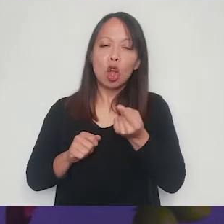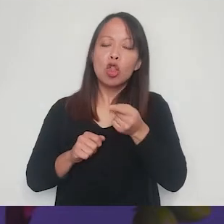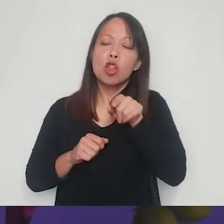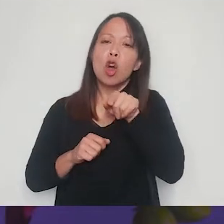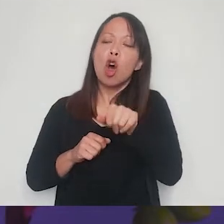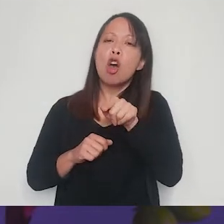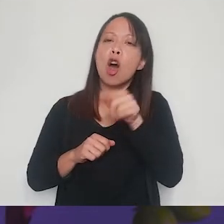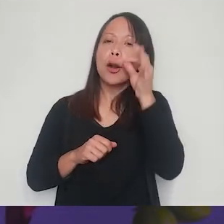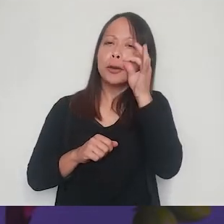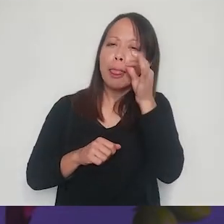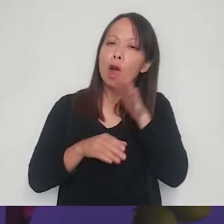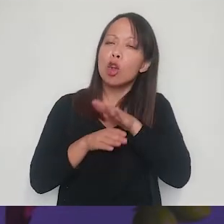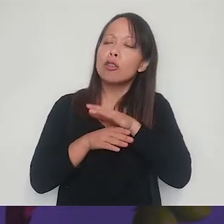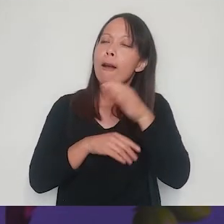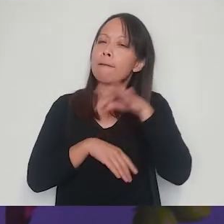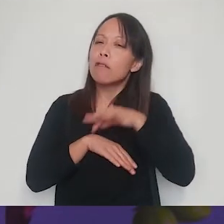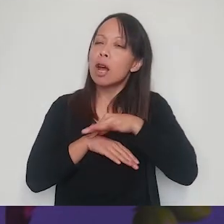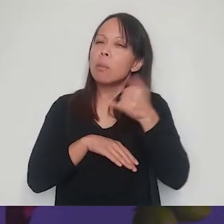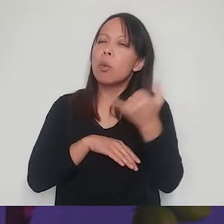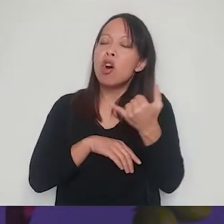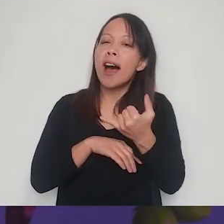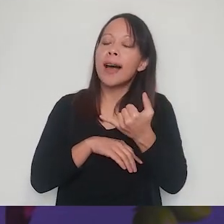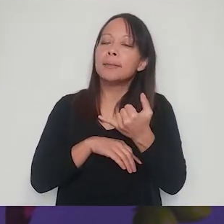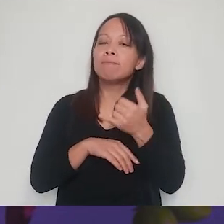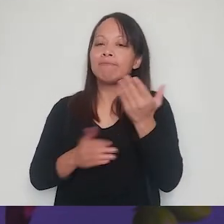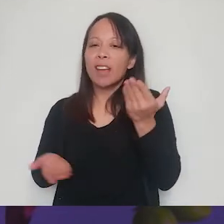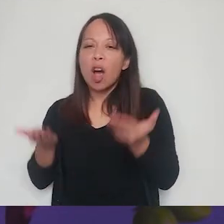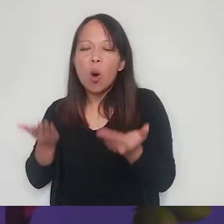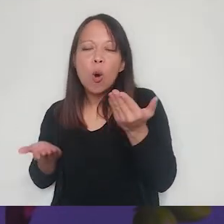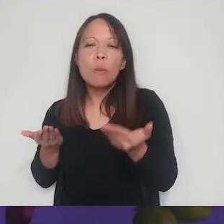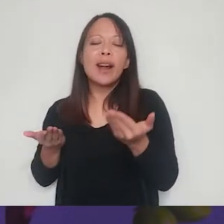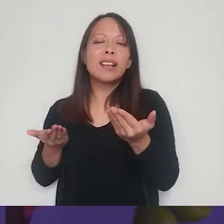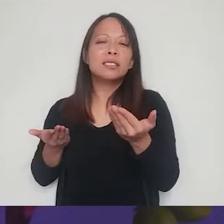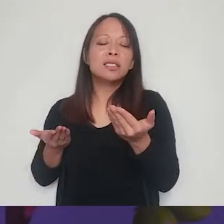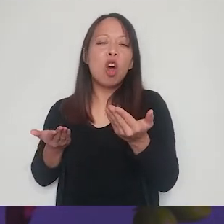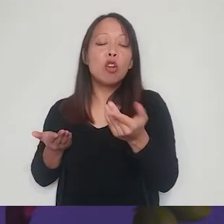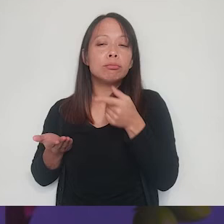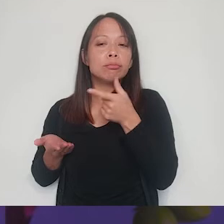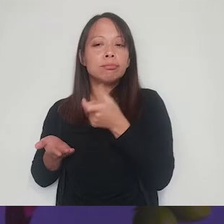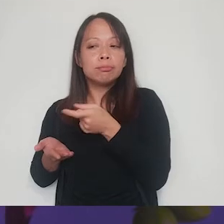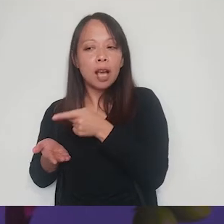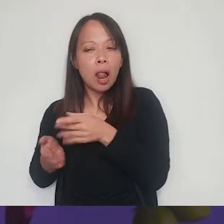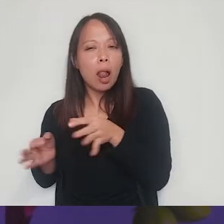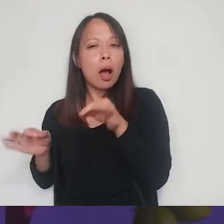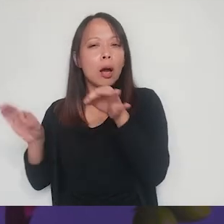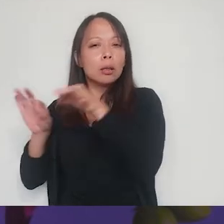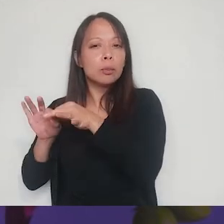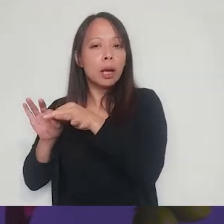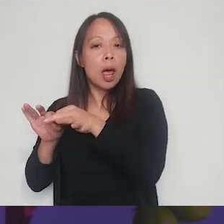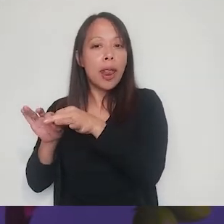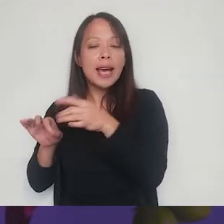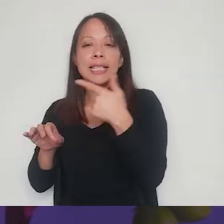fueron tratados con Spinraza solo, y esto es cuando el ratón normal se compara con los que serían enfermos, pero fueron